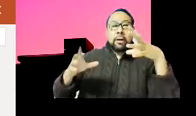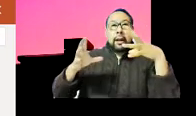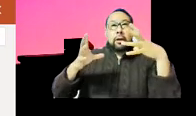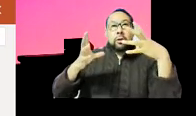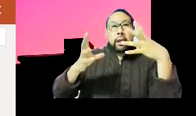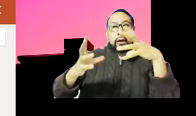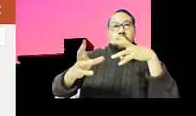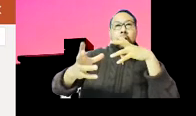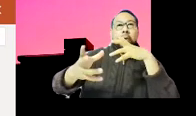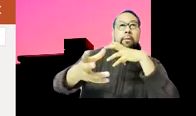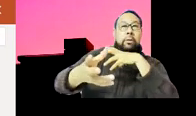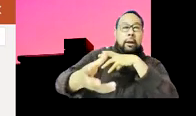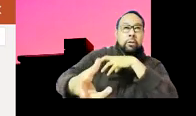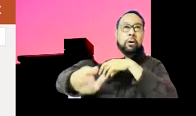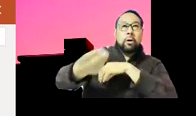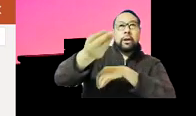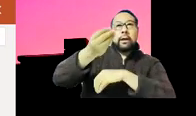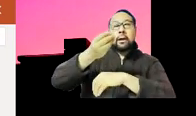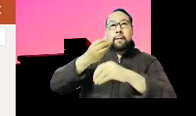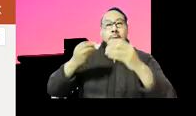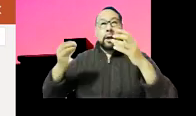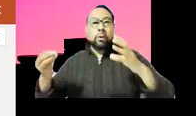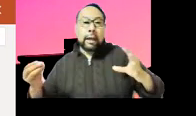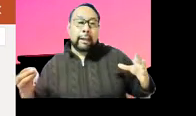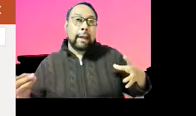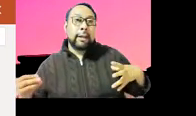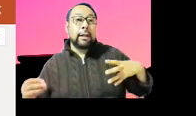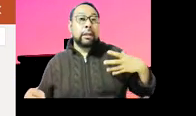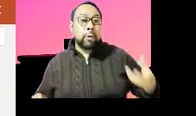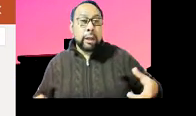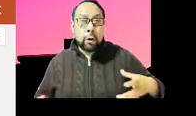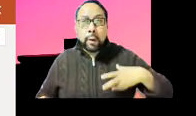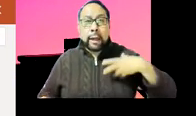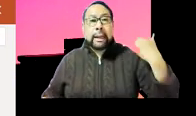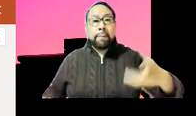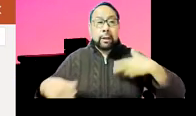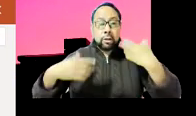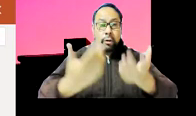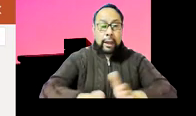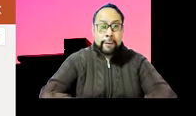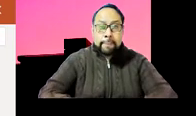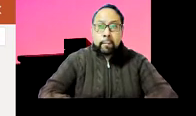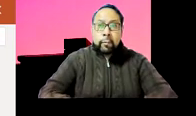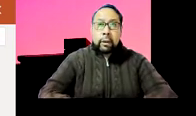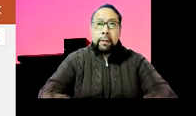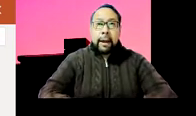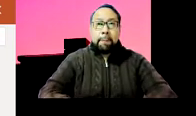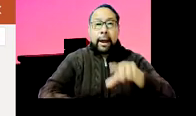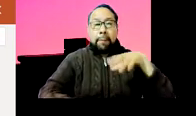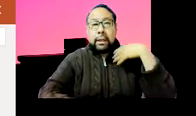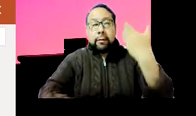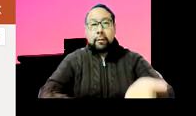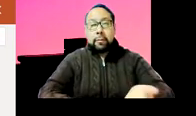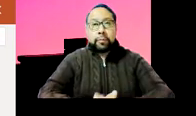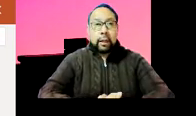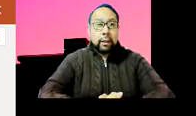Voy a buscar el contexto, voy a buscar los colores, voy a buscar también el tipo de ropa y la persona que va